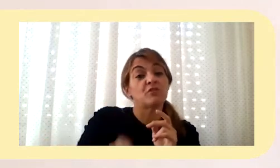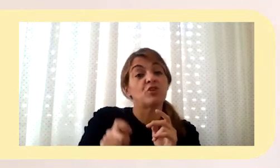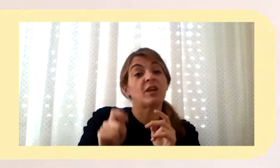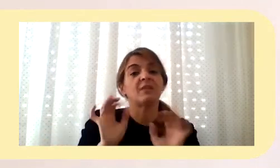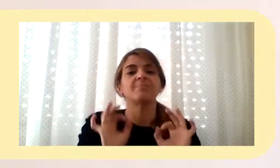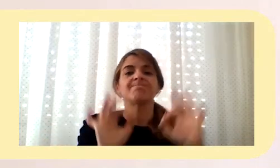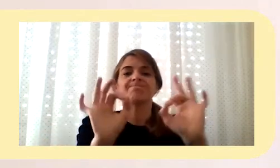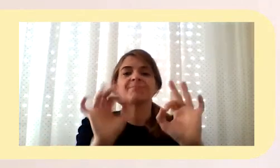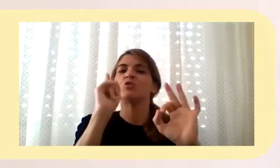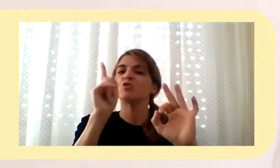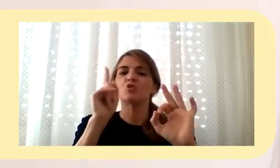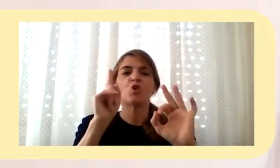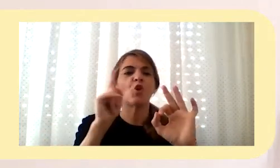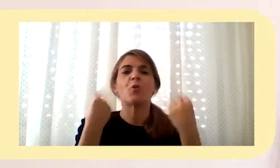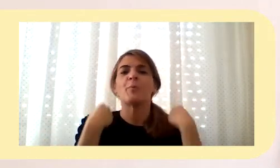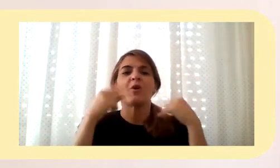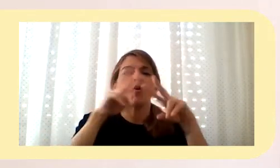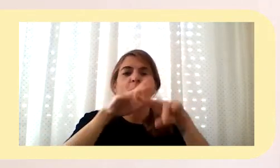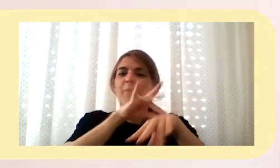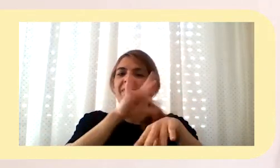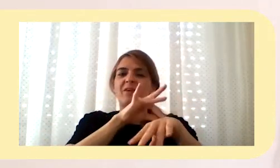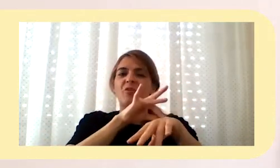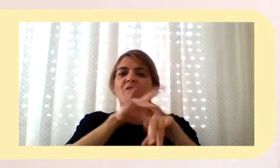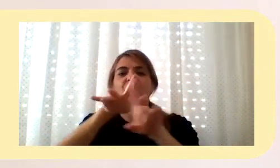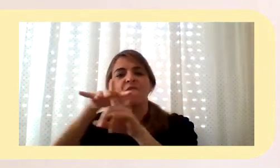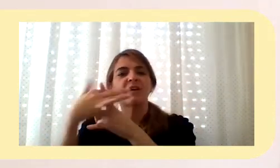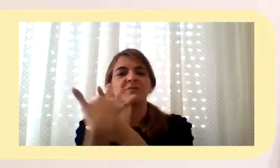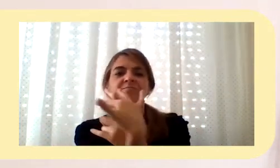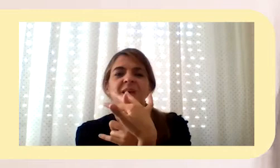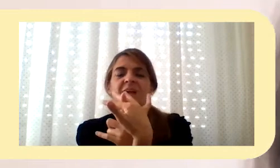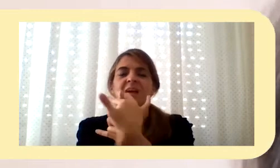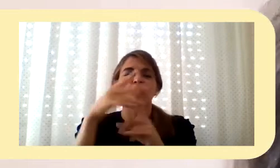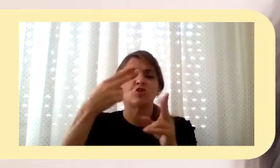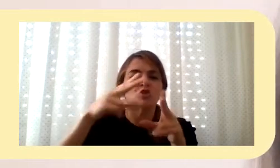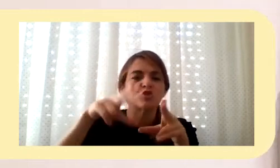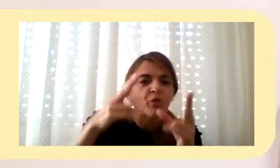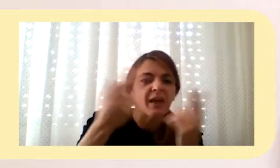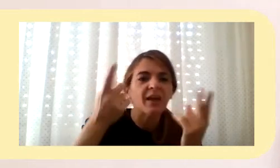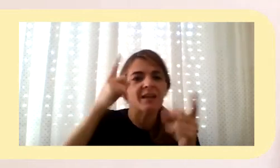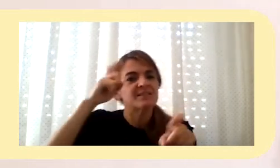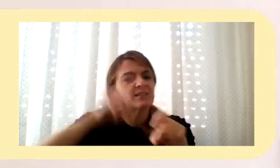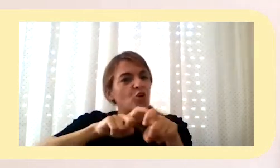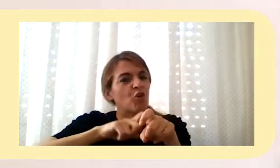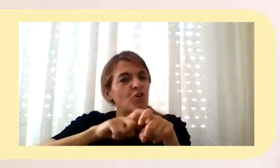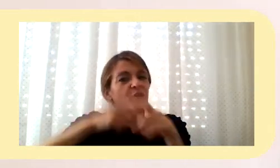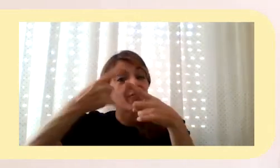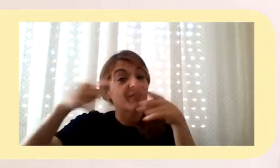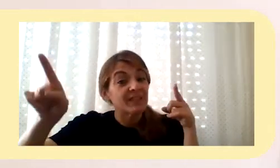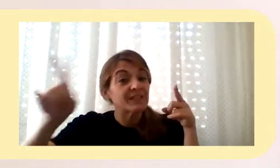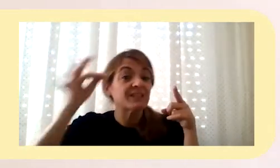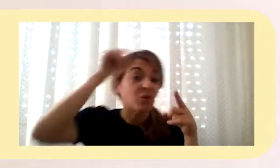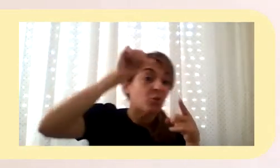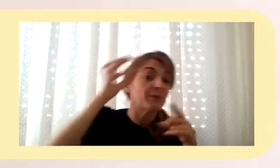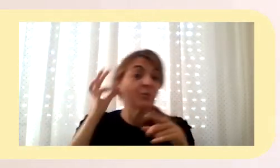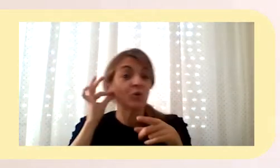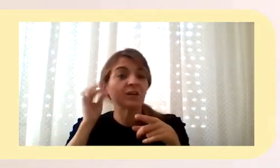exclusivamente biomédico sin atender a los factores sociales y psicológicos que, como he dicho, son diferentes para los hombres y para las